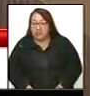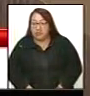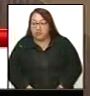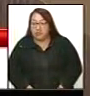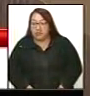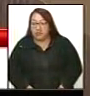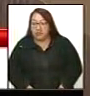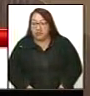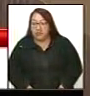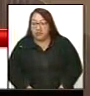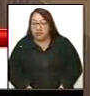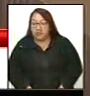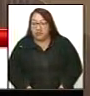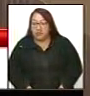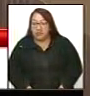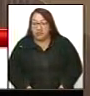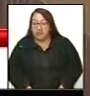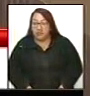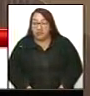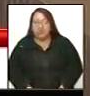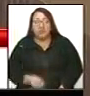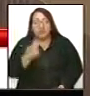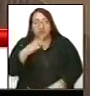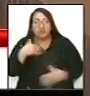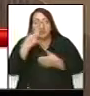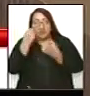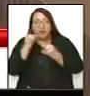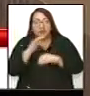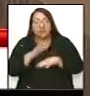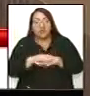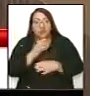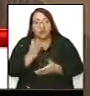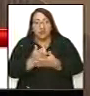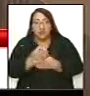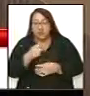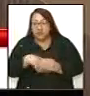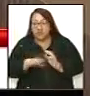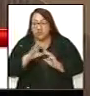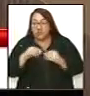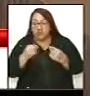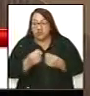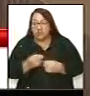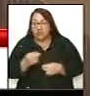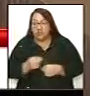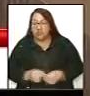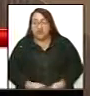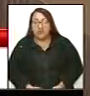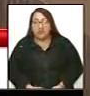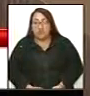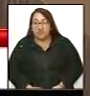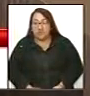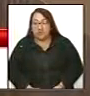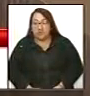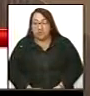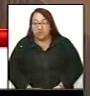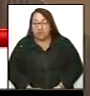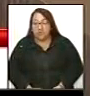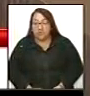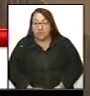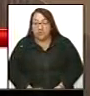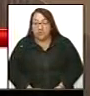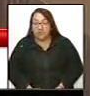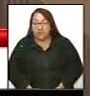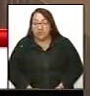Flor Pablo Medina, a fin de que informe sobre el estado situacional de su sector, la política nacional educativa y